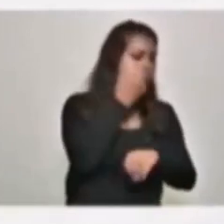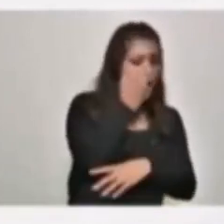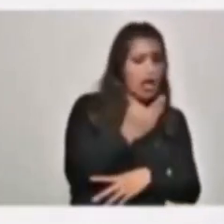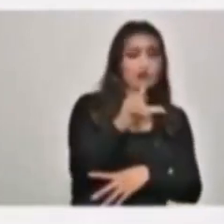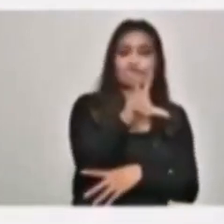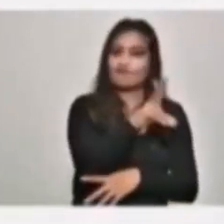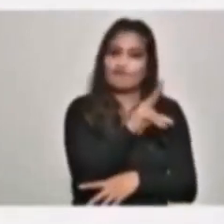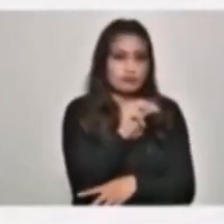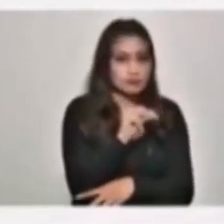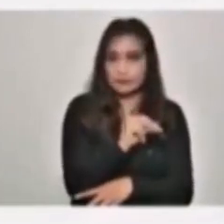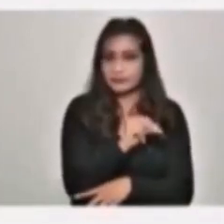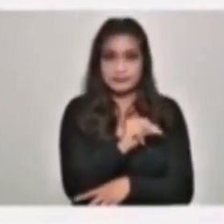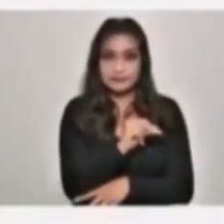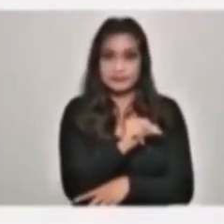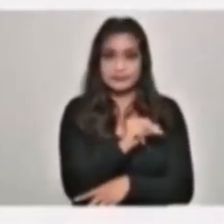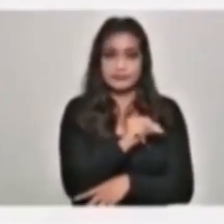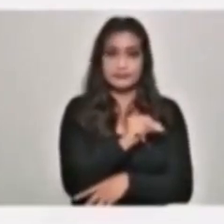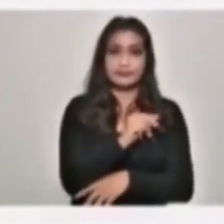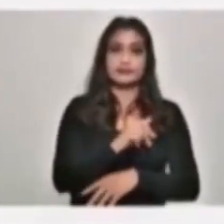de ver las cosas.